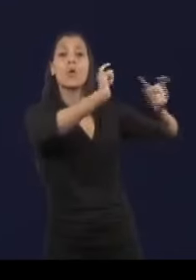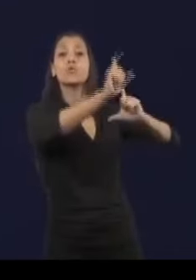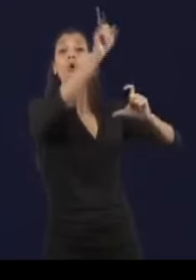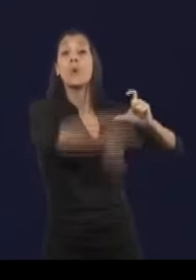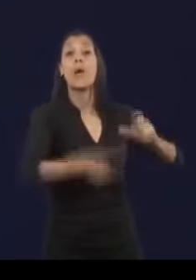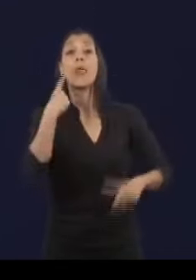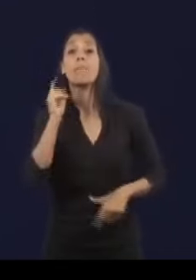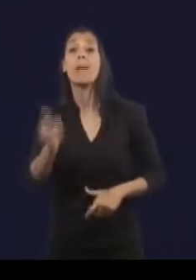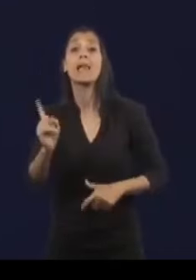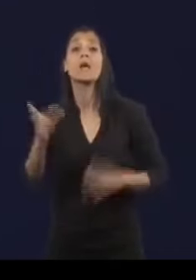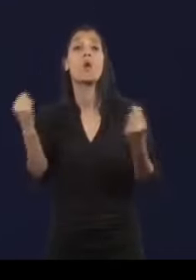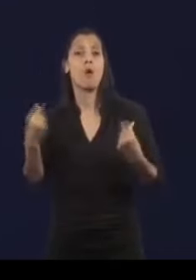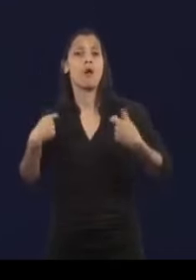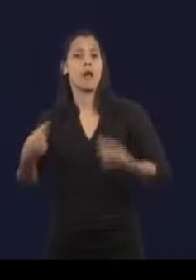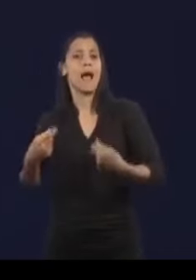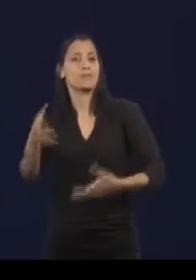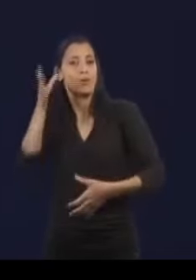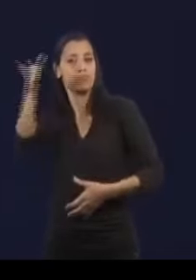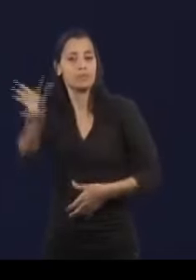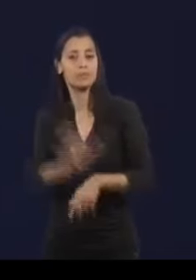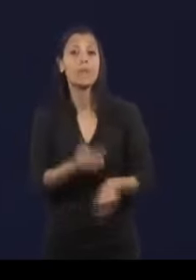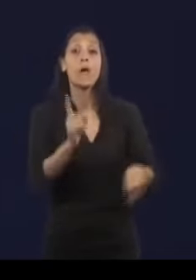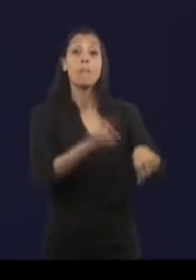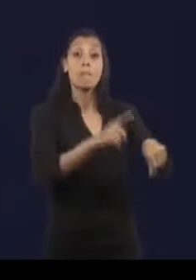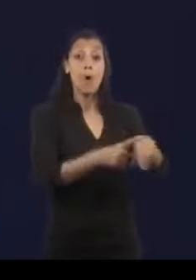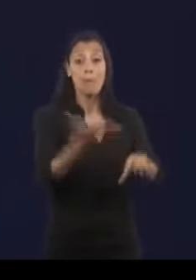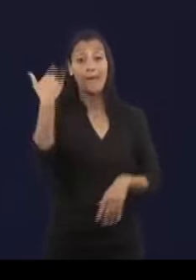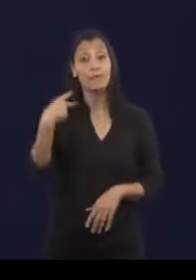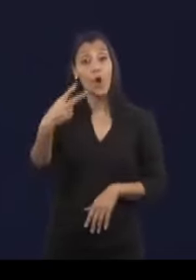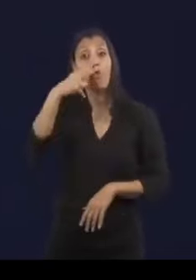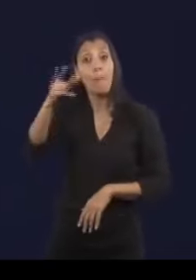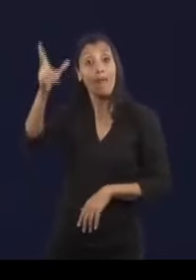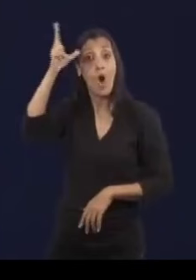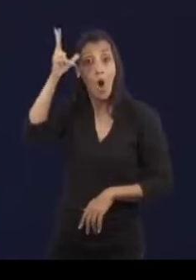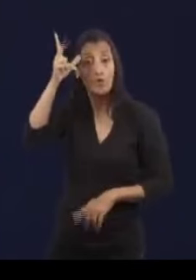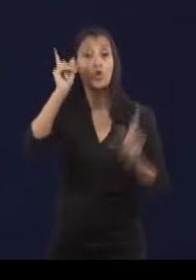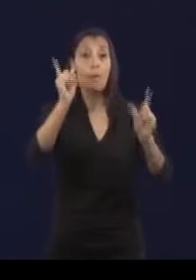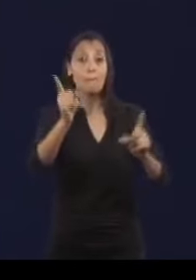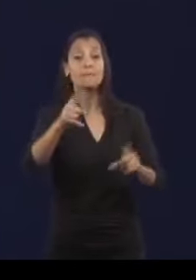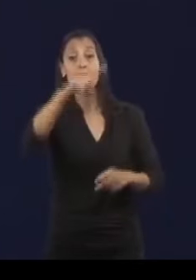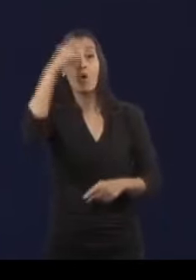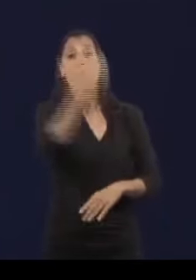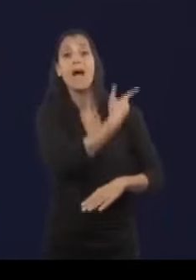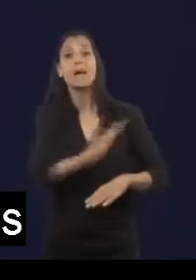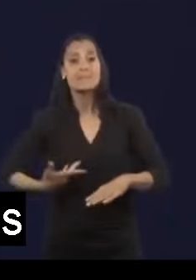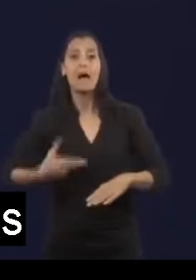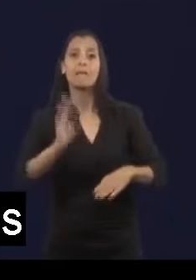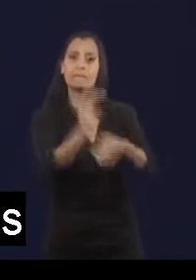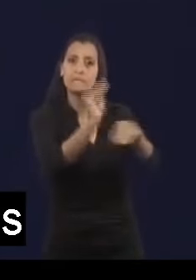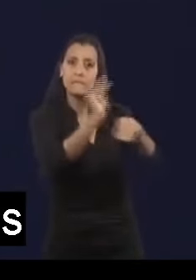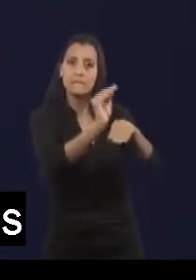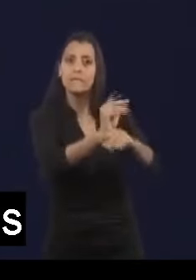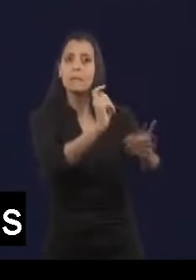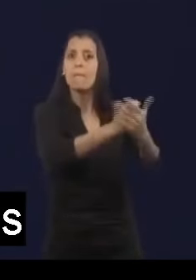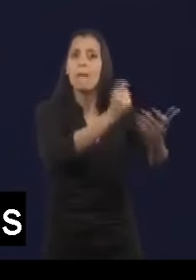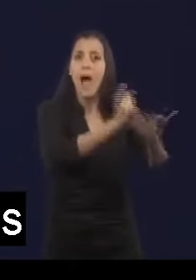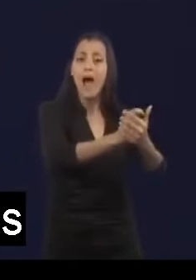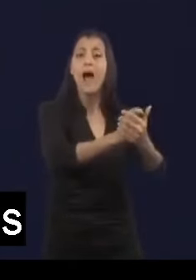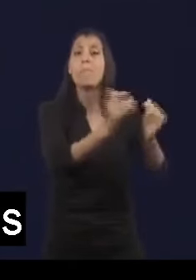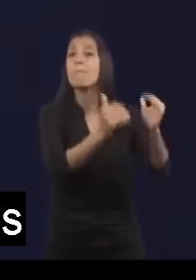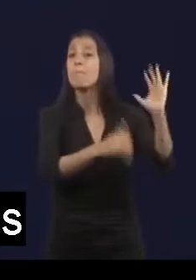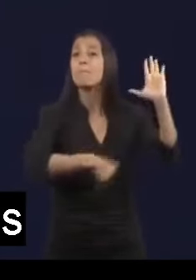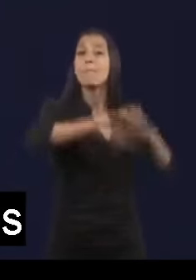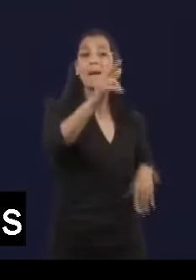fiscal desde su reestatización en el año 2008 los aportes del Estado nacional para cubrir el déficit de la compañía superan